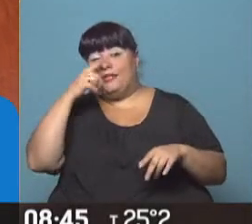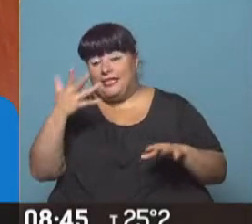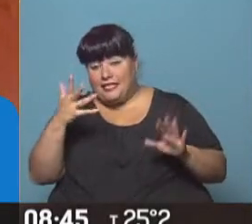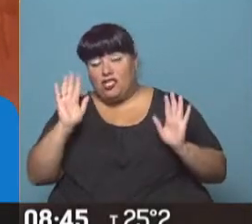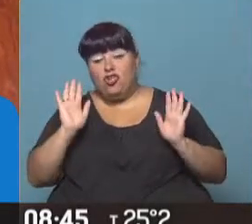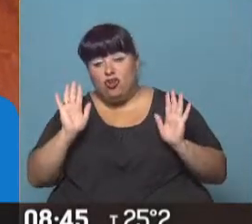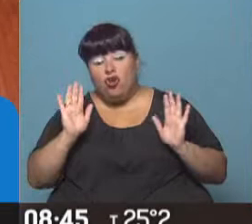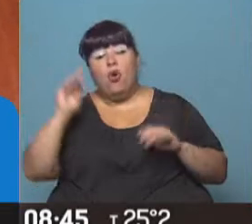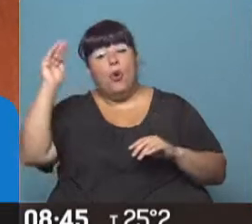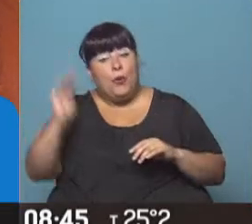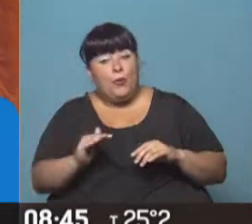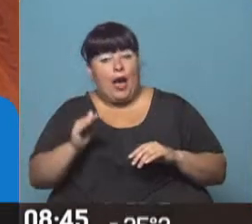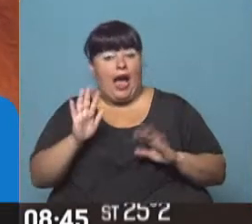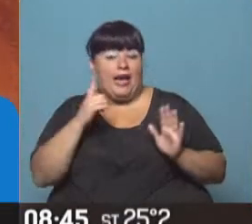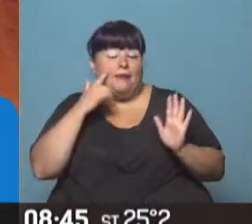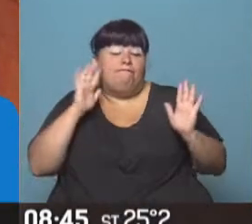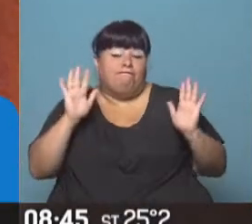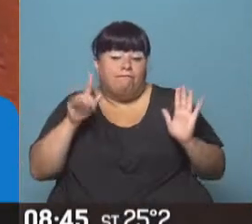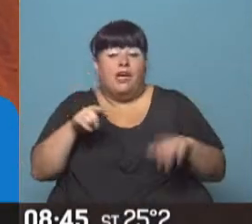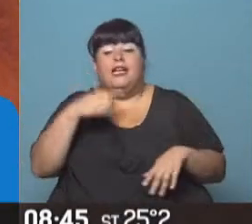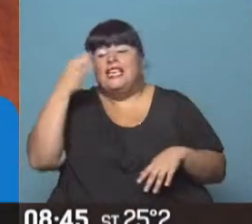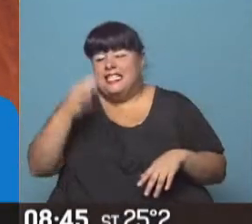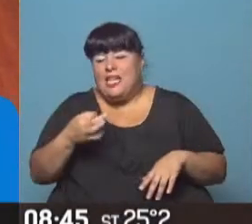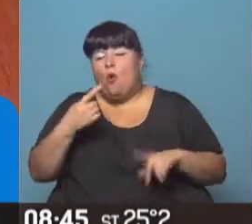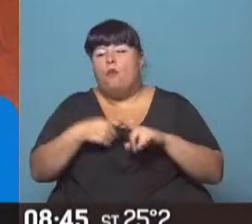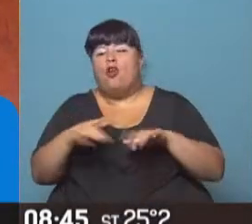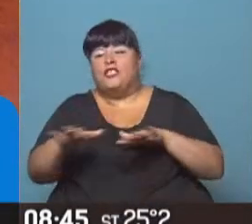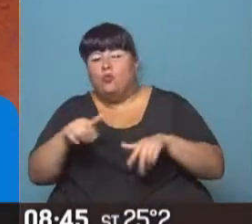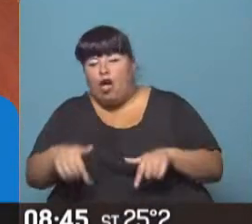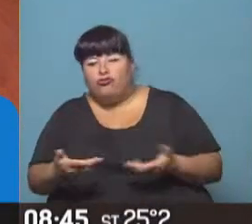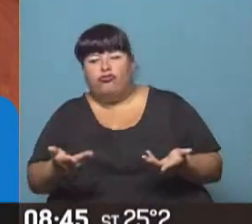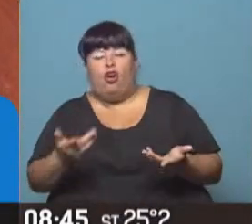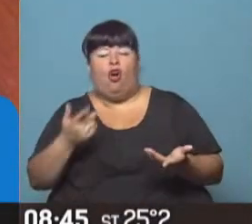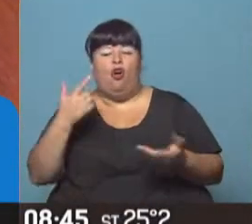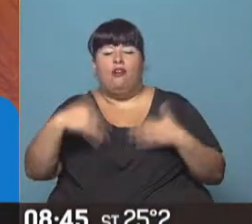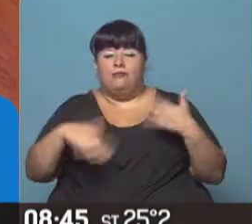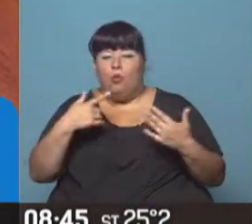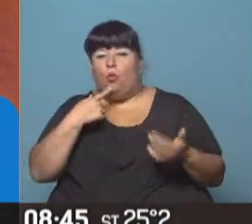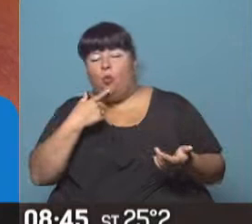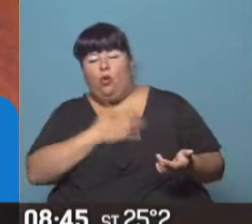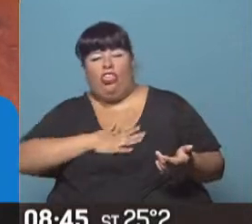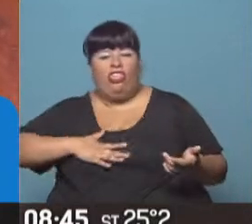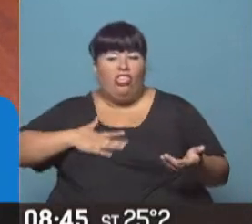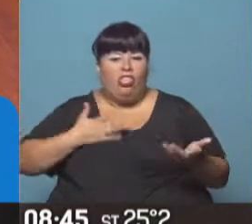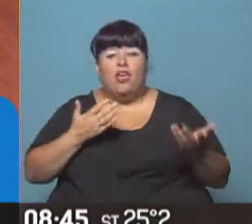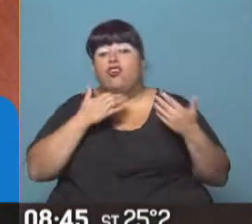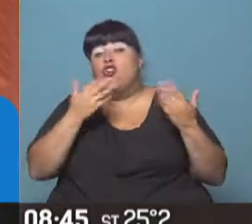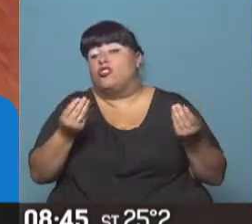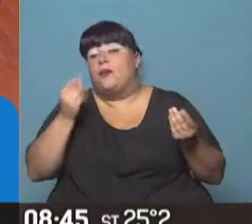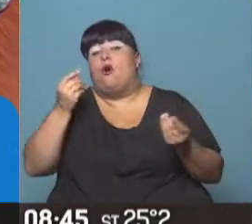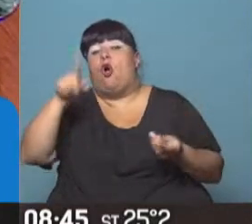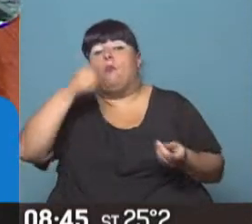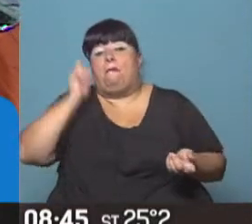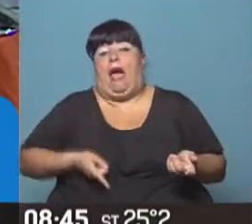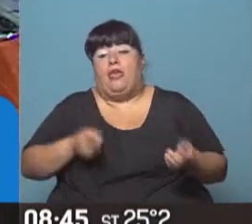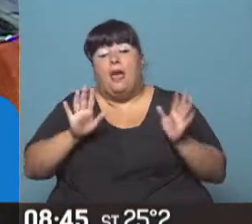0,75, fue una baja casi testimonial, seguramente por el contexto, ¿no? De que había mucha incertidumbre, no sé cuál habrá sido la decisión,